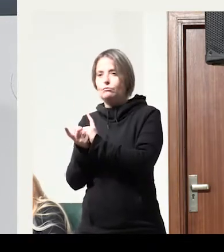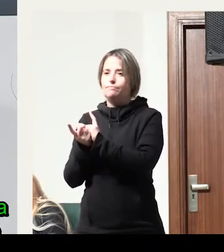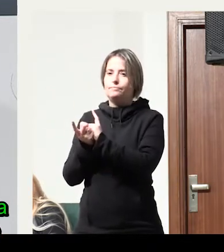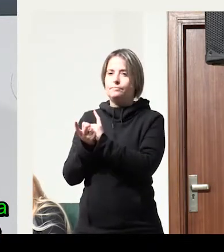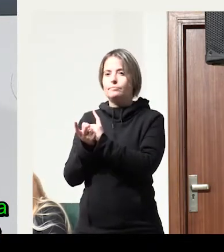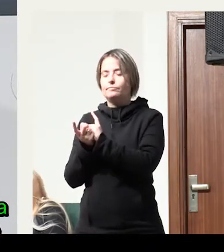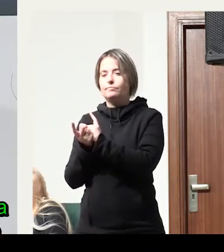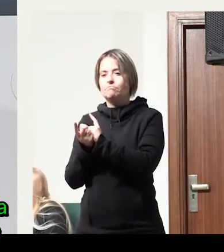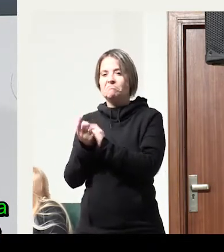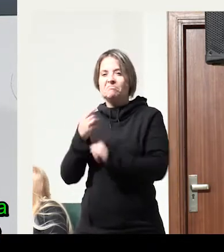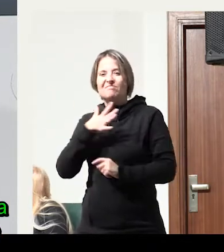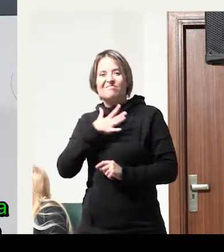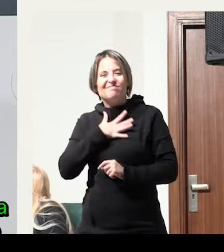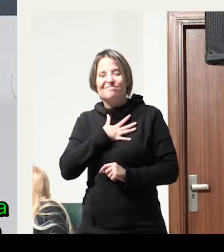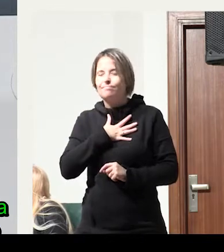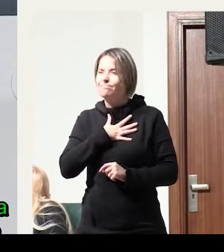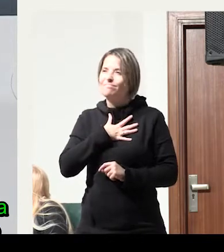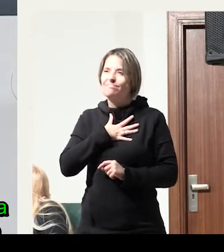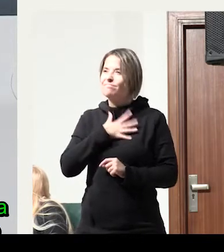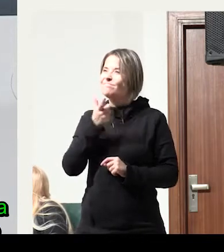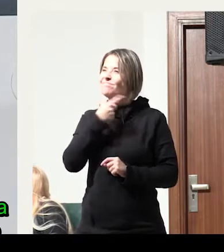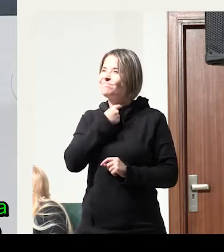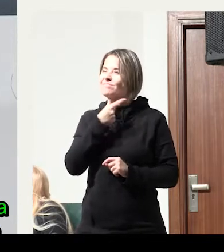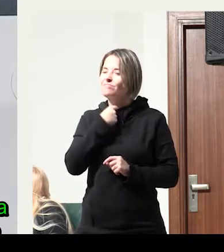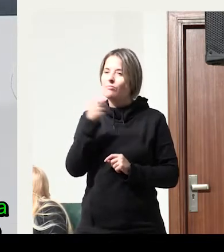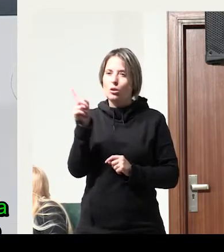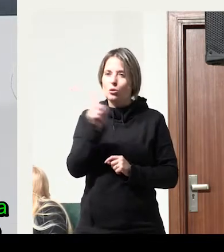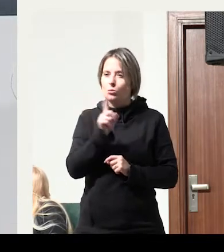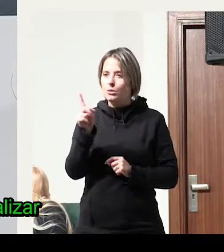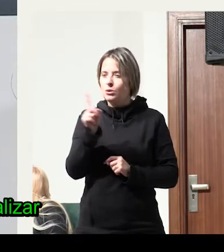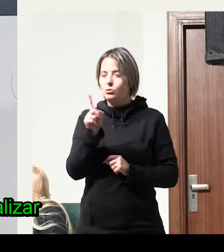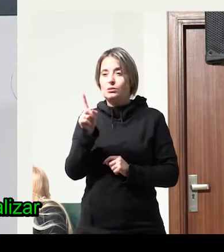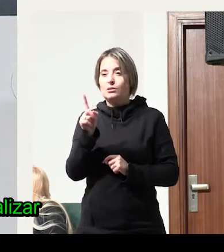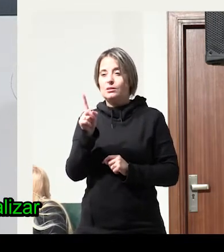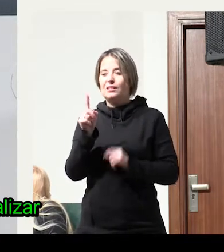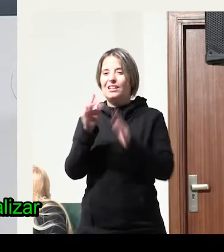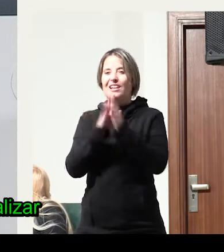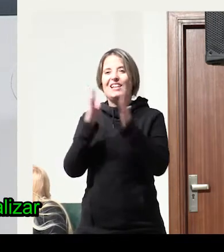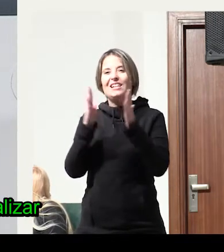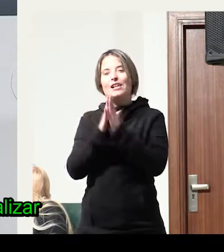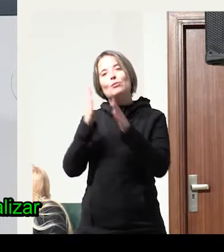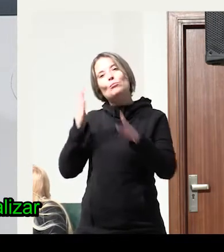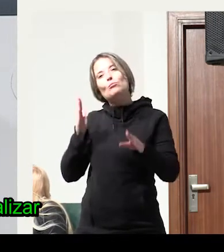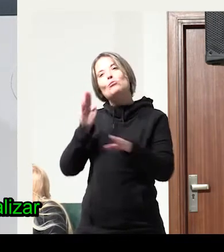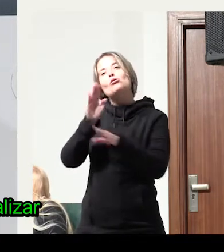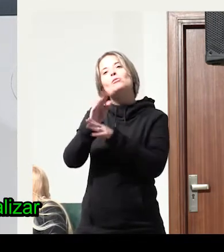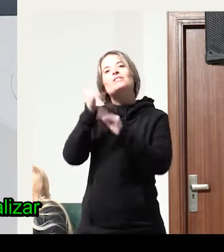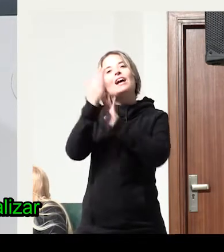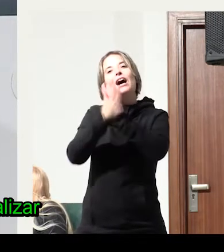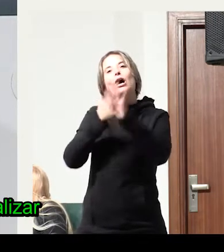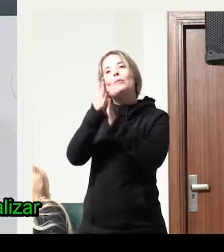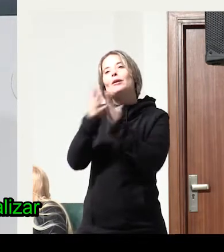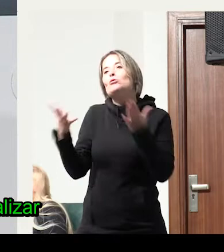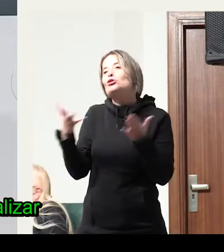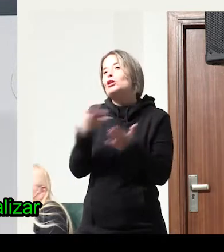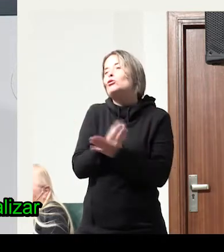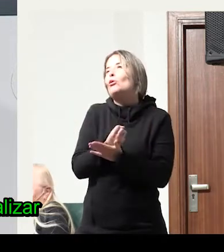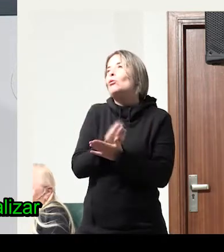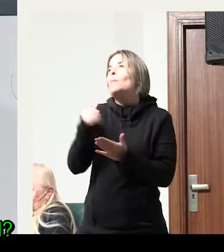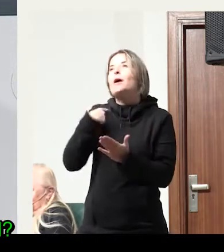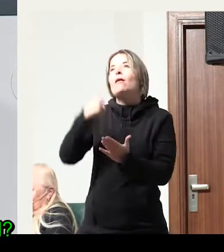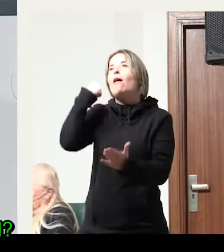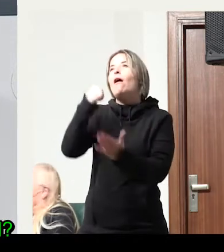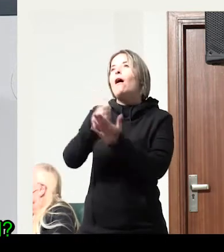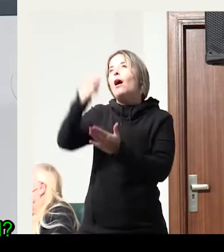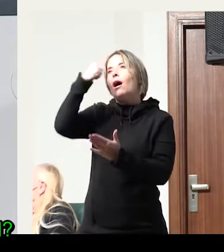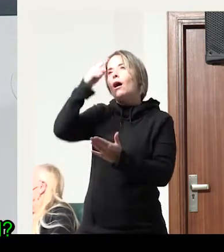mí no me gusta, o el planteamiento que había detrás del libro era un poco como hablemos de todo sin idealizar, sin irnos a los extremos.